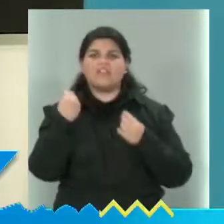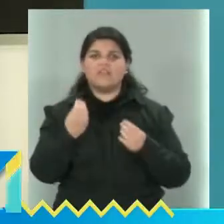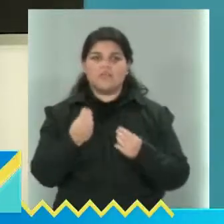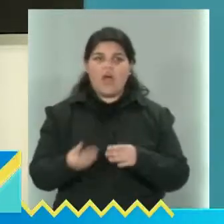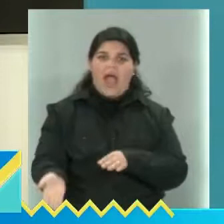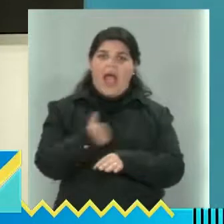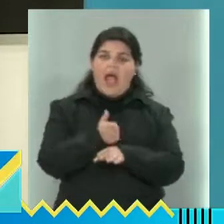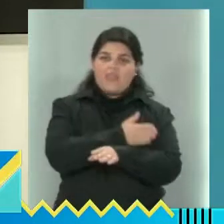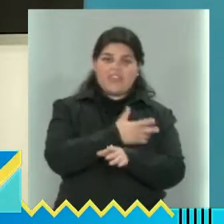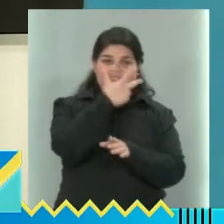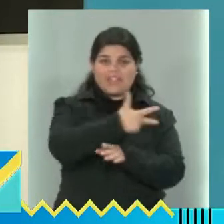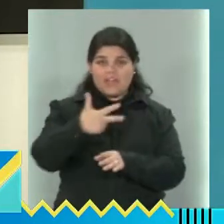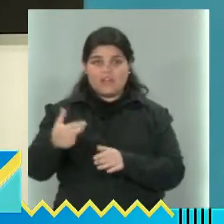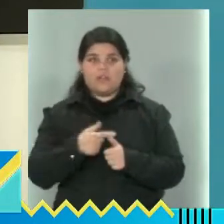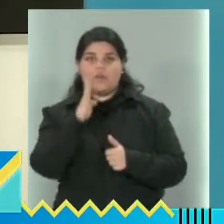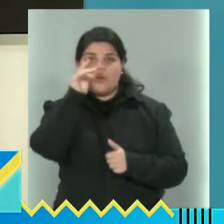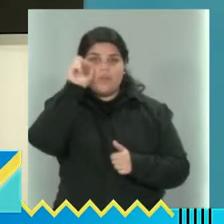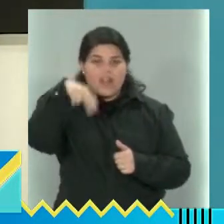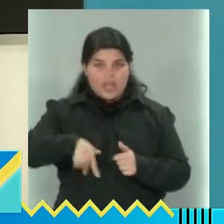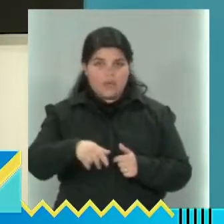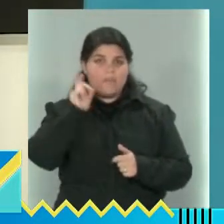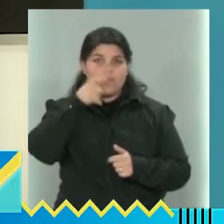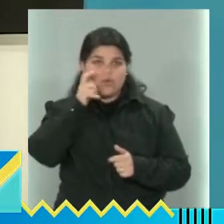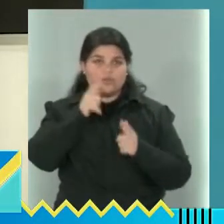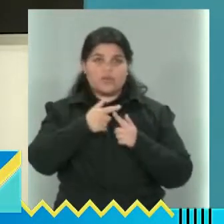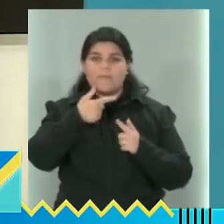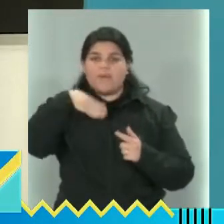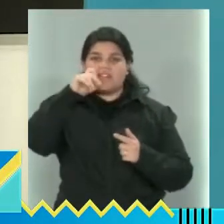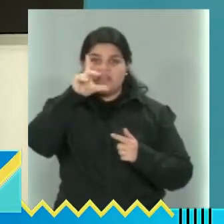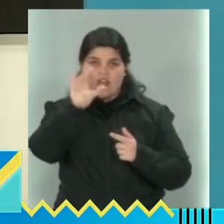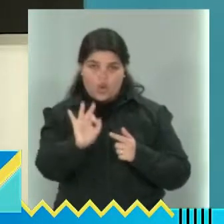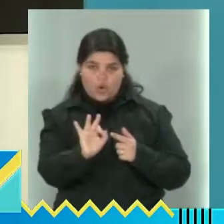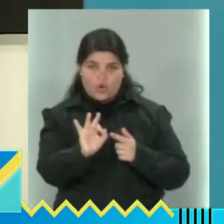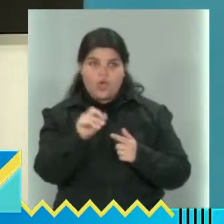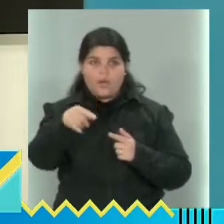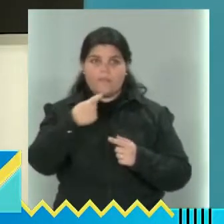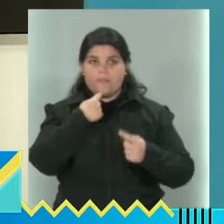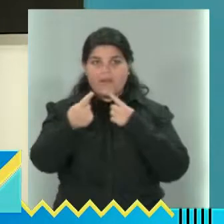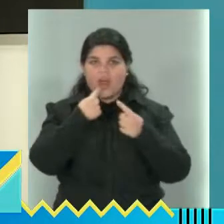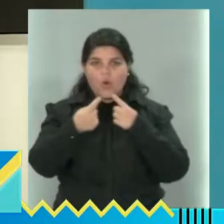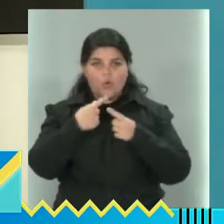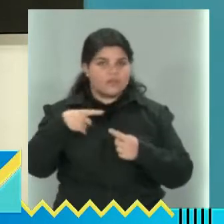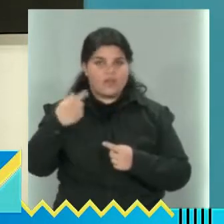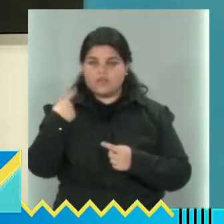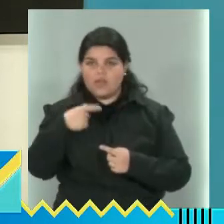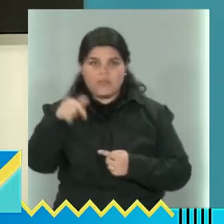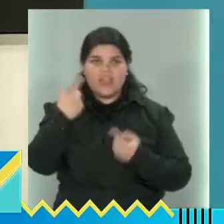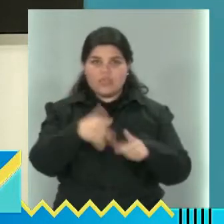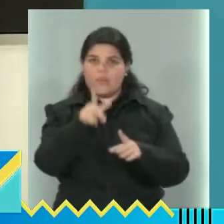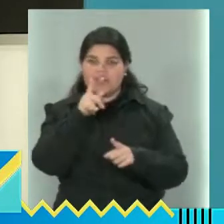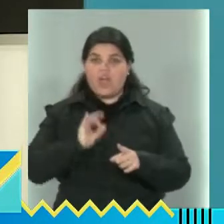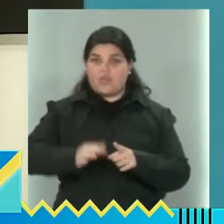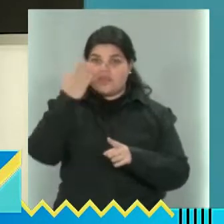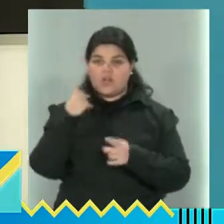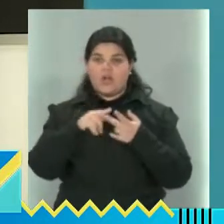momentos, 3 temporadas. Saludo a Belén Ferrando, productora, a Marcelo Sastre, que con sus preguntas incisivas hizo Distintos Parecidos del año